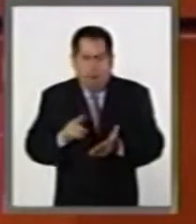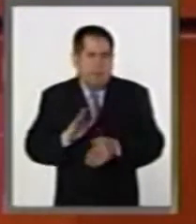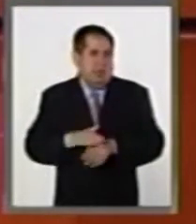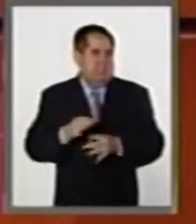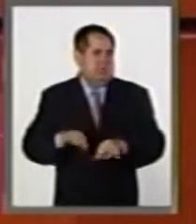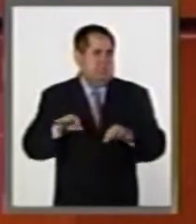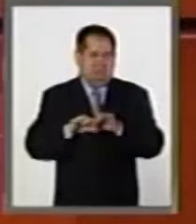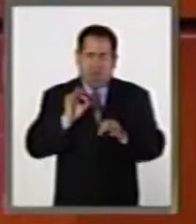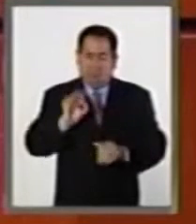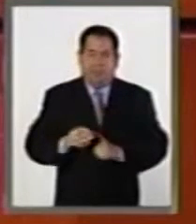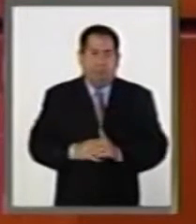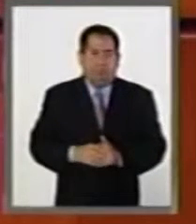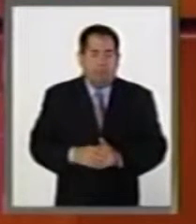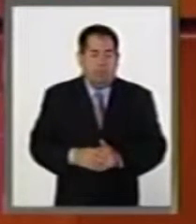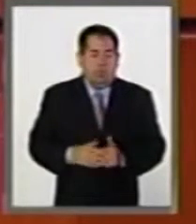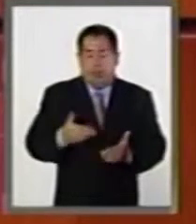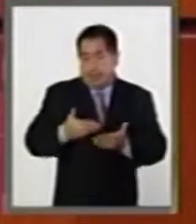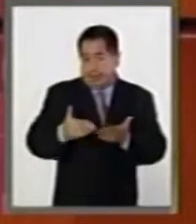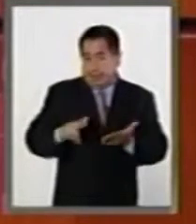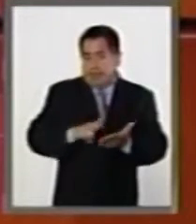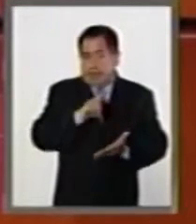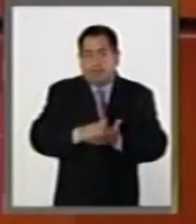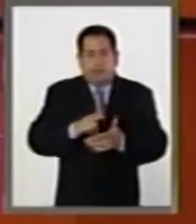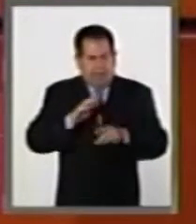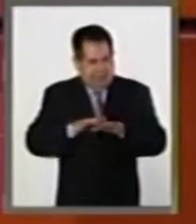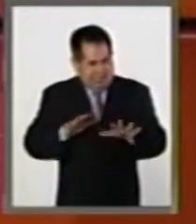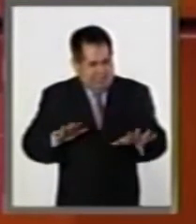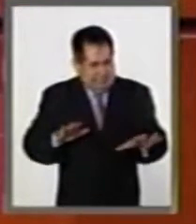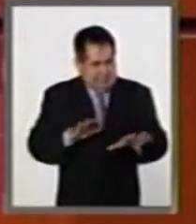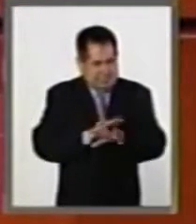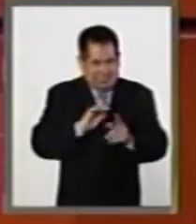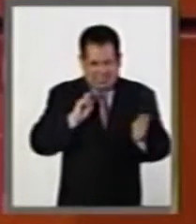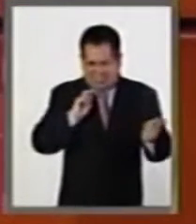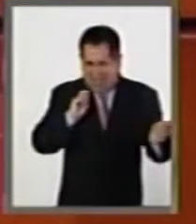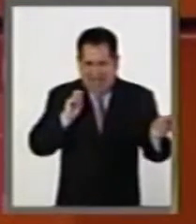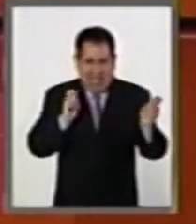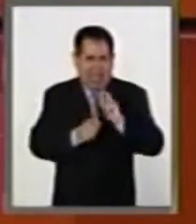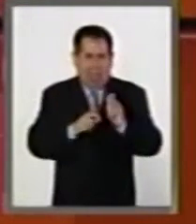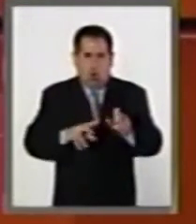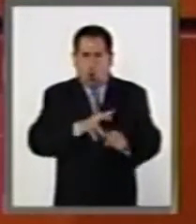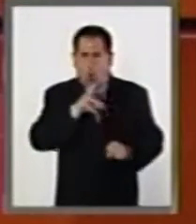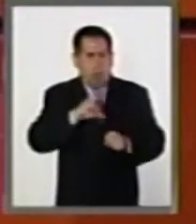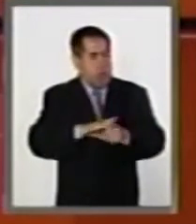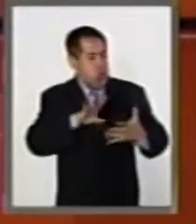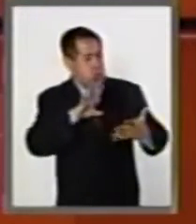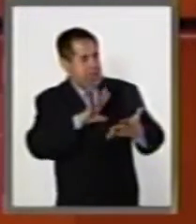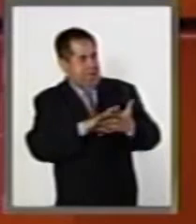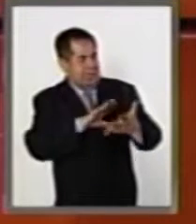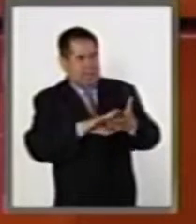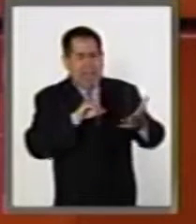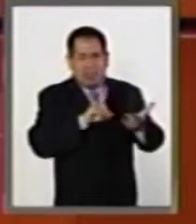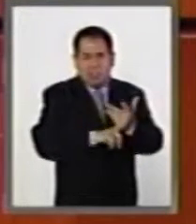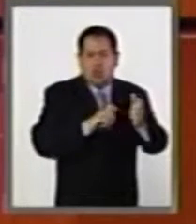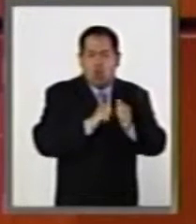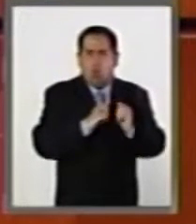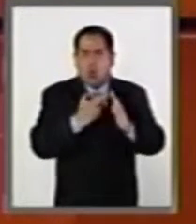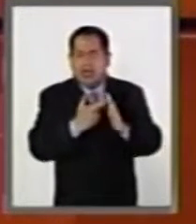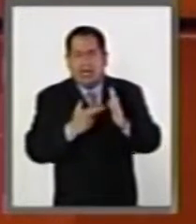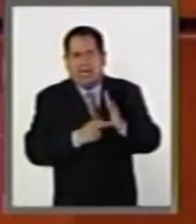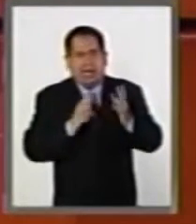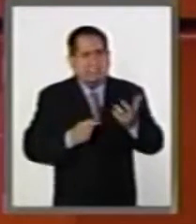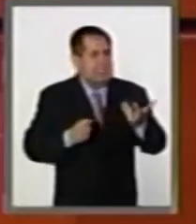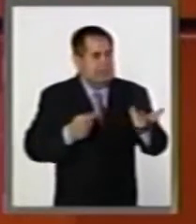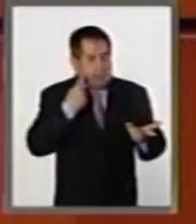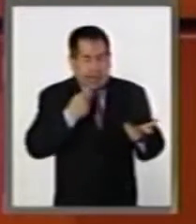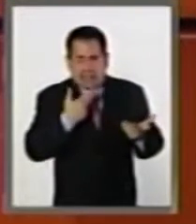Con esta ley buscamos transformar radical y estructuralmente las bases sobre las que se